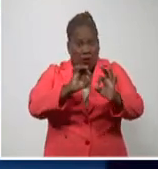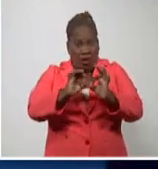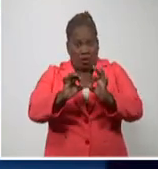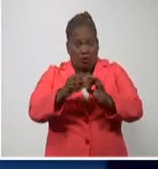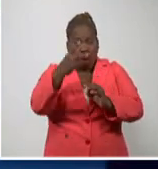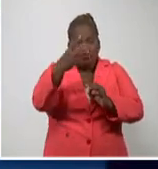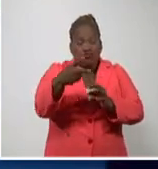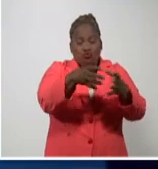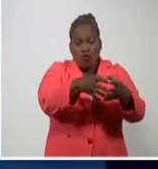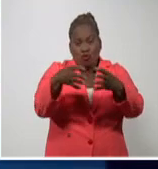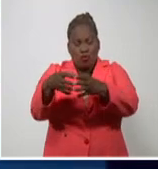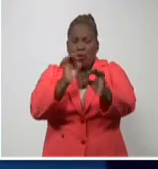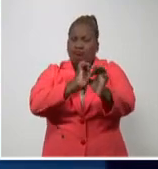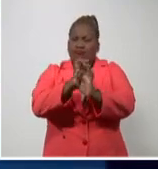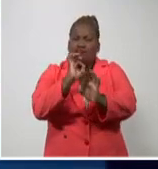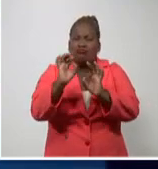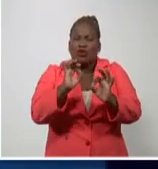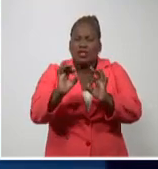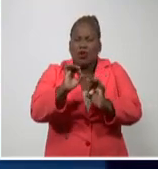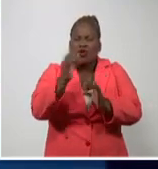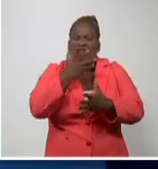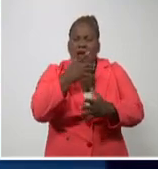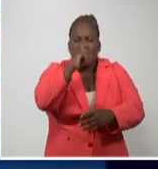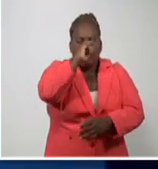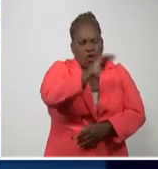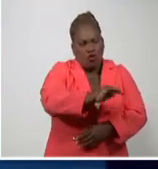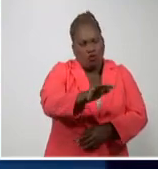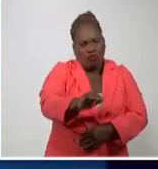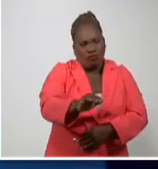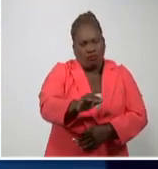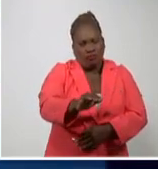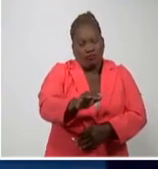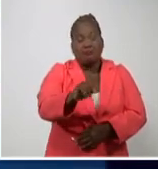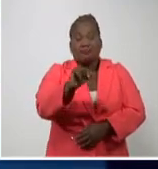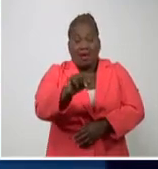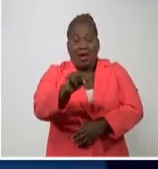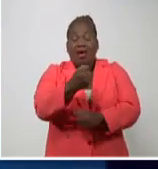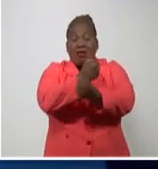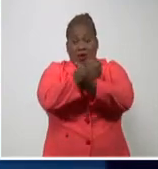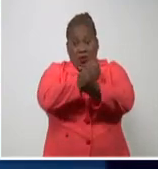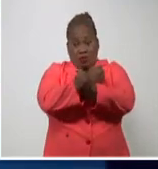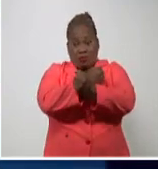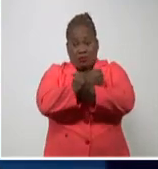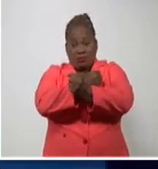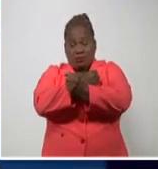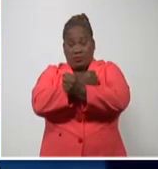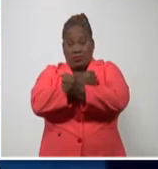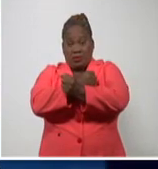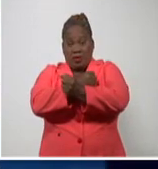dos grupos de mucha protección: los niños, por el riesgo que entraña esto, y los